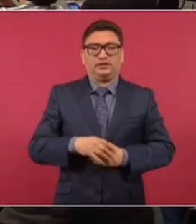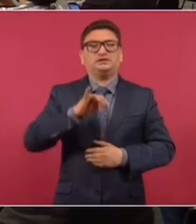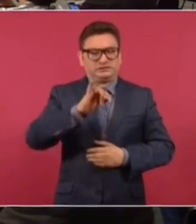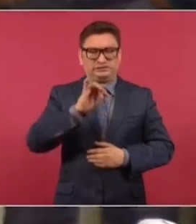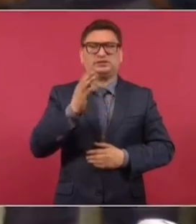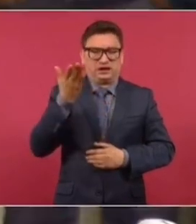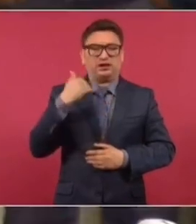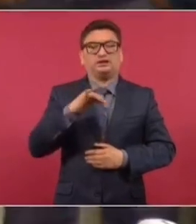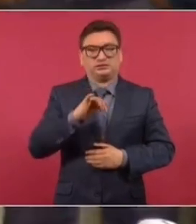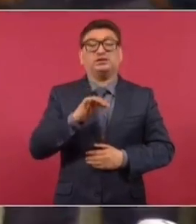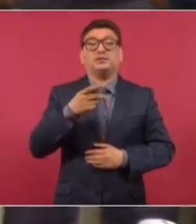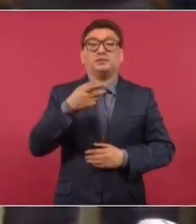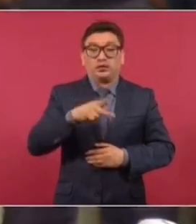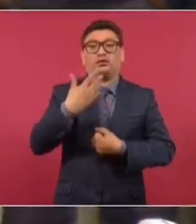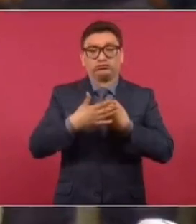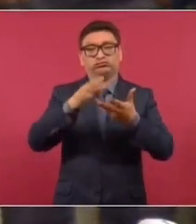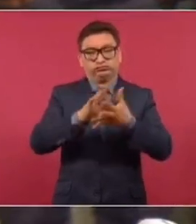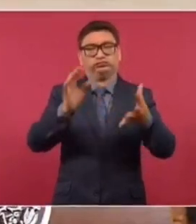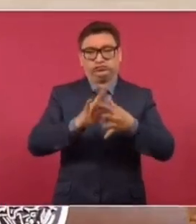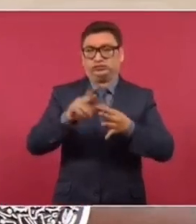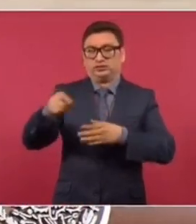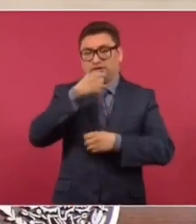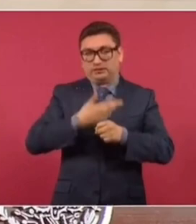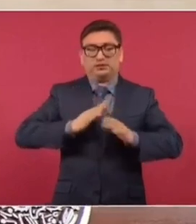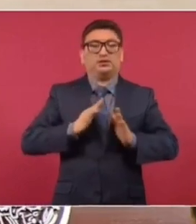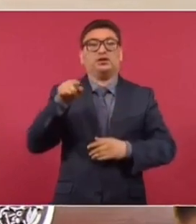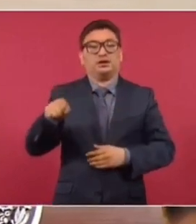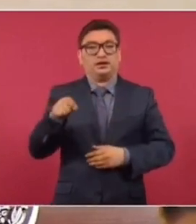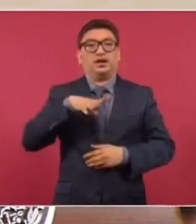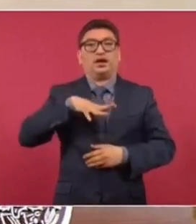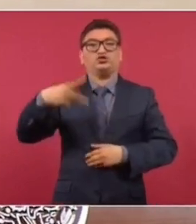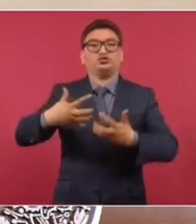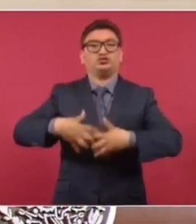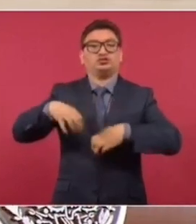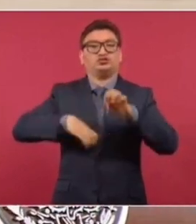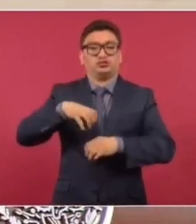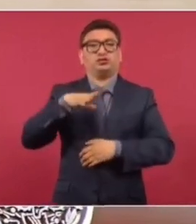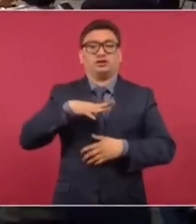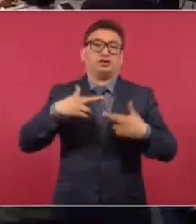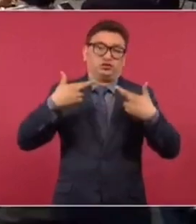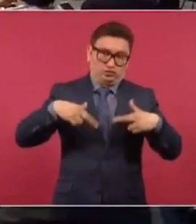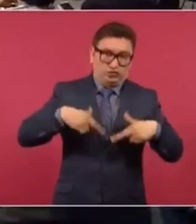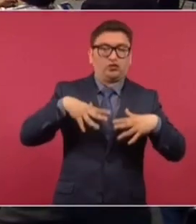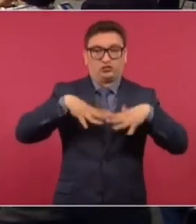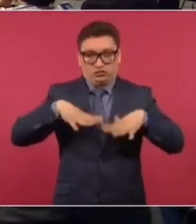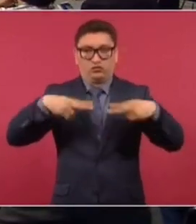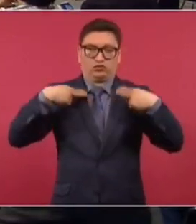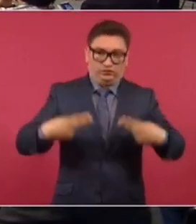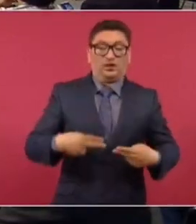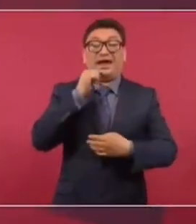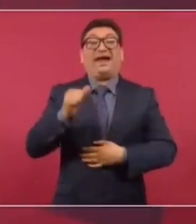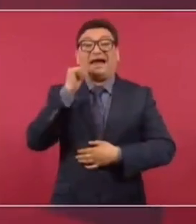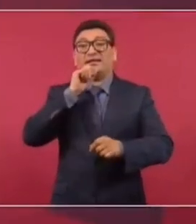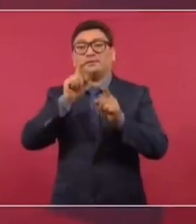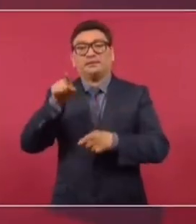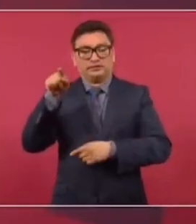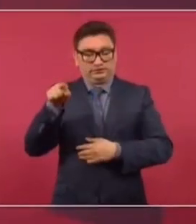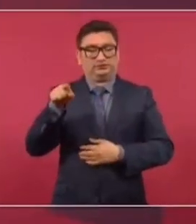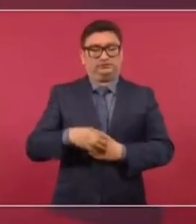administraciones. Sí, se va a explicar. Y la Sedena tiene sus fábricas de ropa, de uniformes. Ayer precisamente